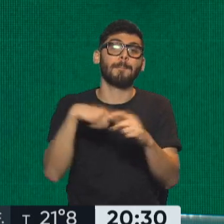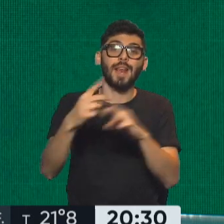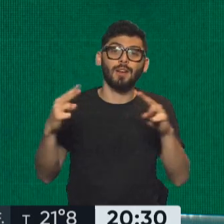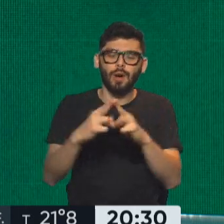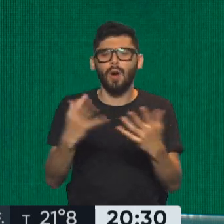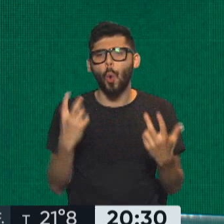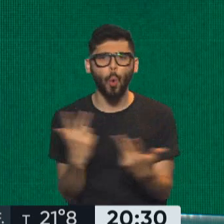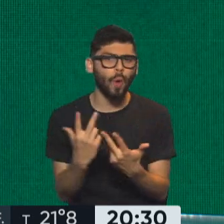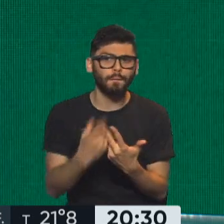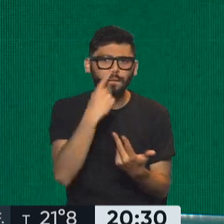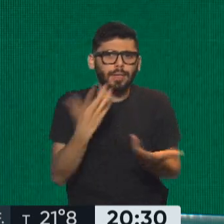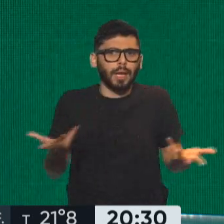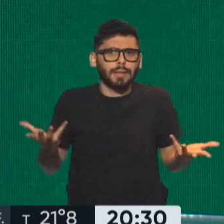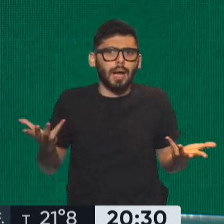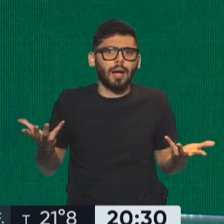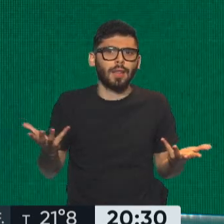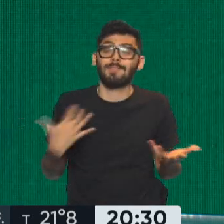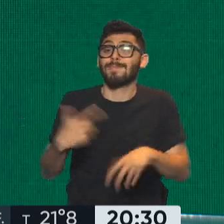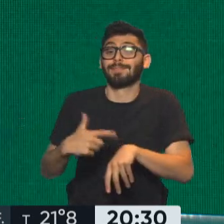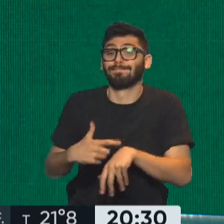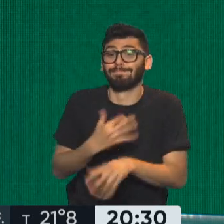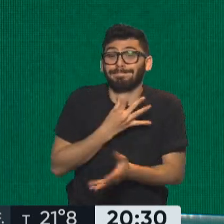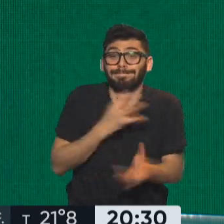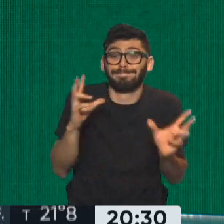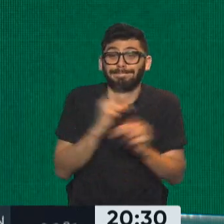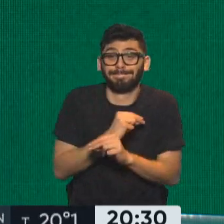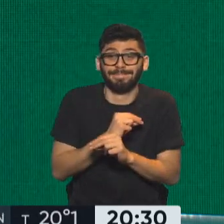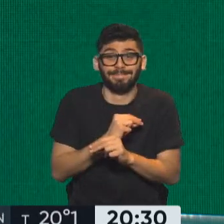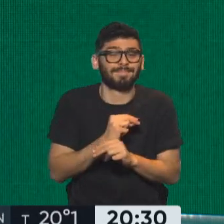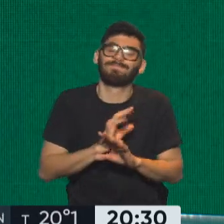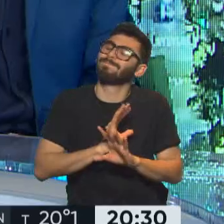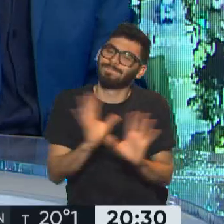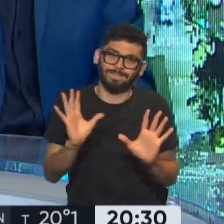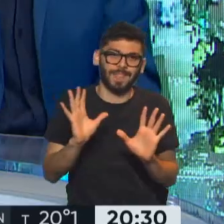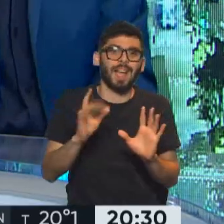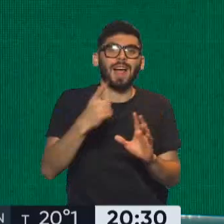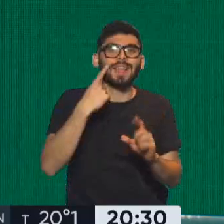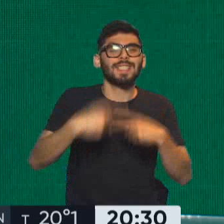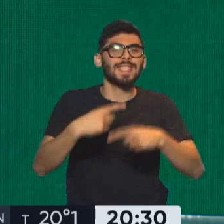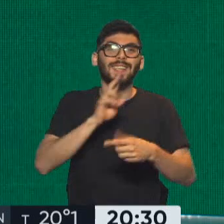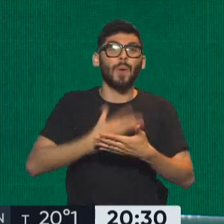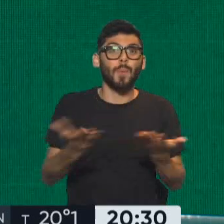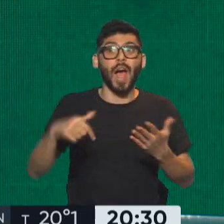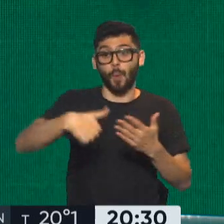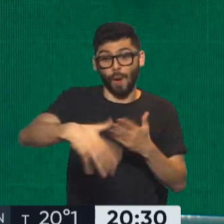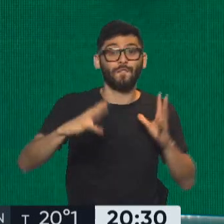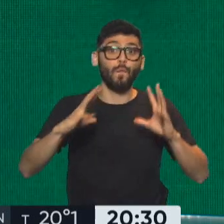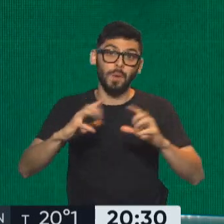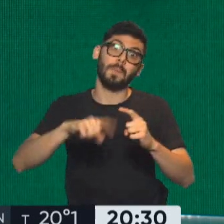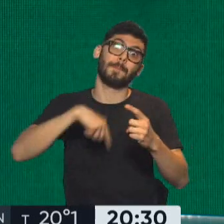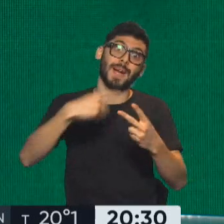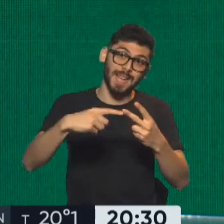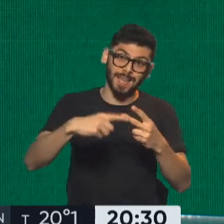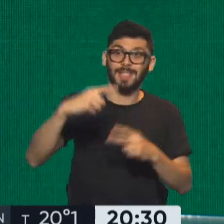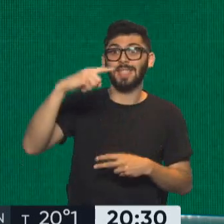encontramos. Estaba bueno. No corre el tiempo. Un rato más. Nos quedamos en la programación de la televisión pública, el fútbol hoy. Mañana, por supuesto, 19